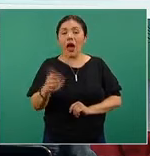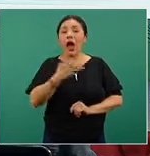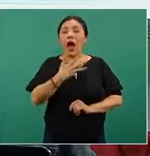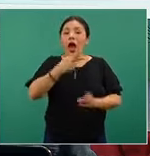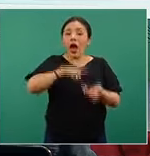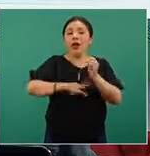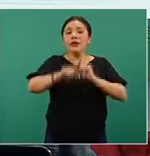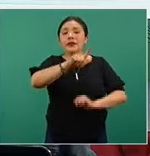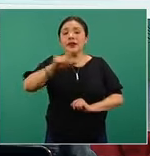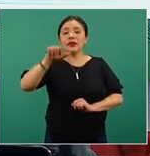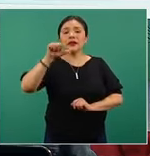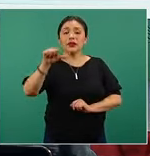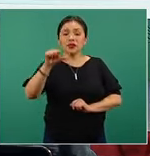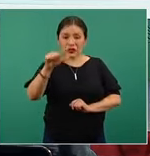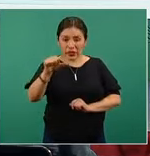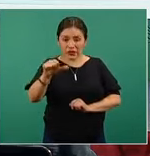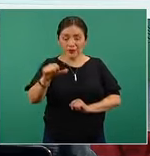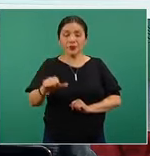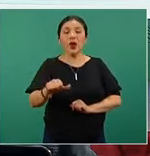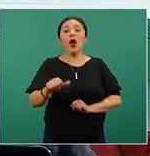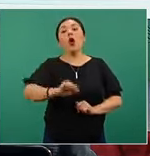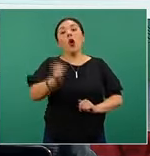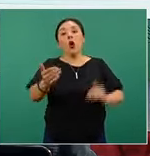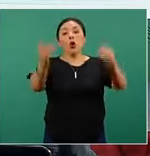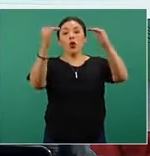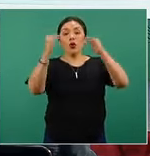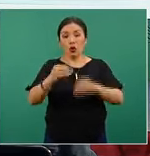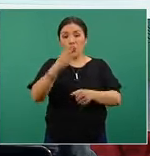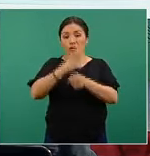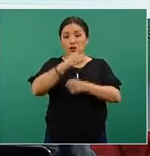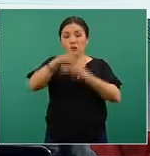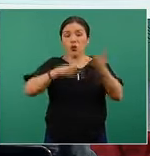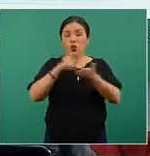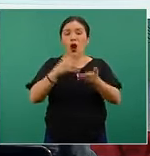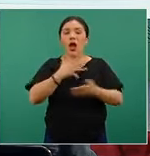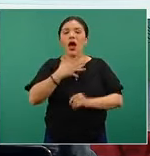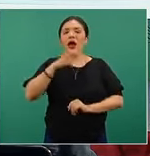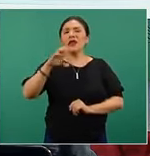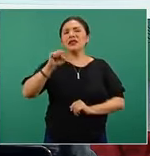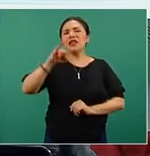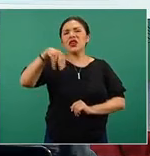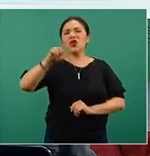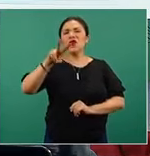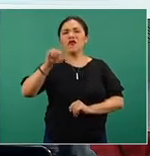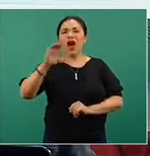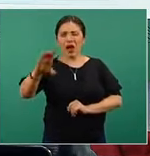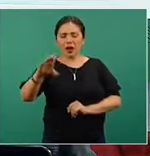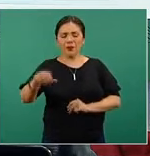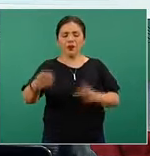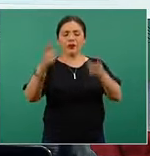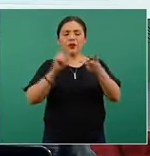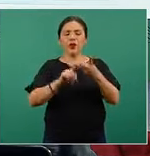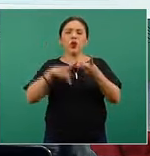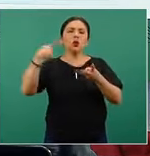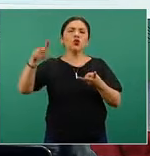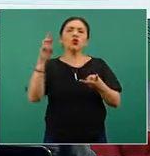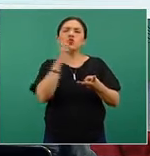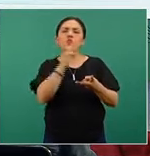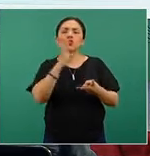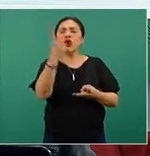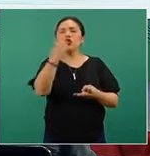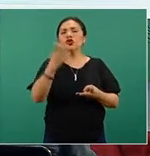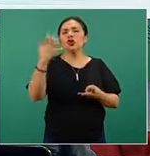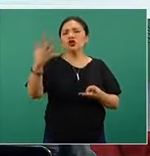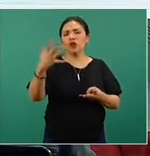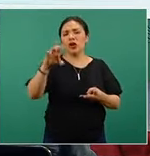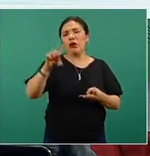716 en el caso siguiente o en tercer lugar encontramos a si no va con es putin ver con 205 casos